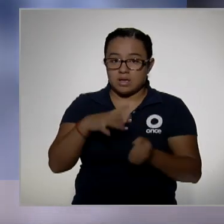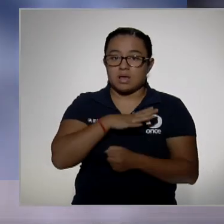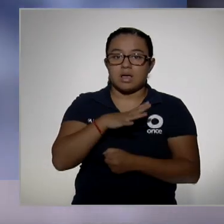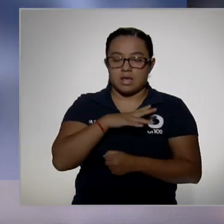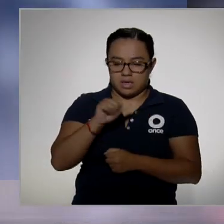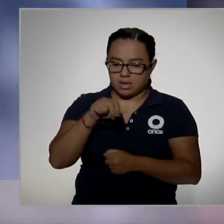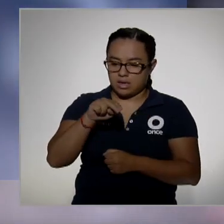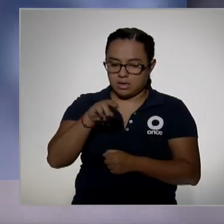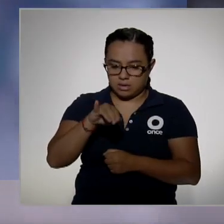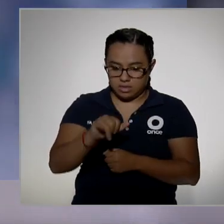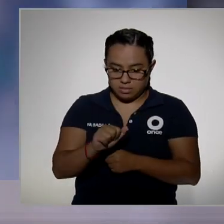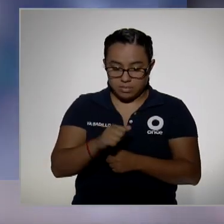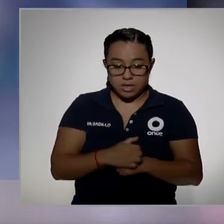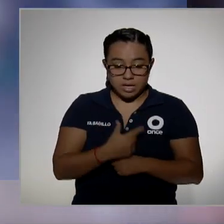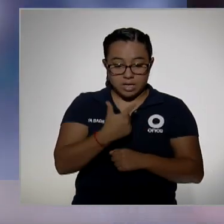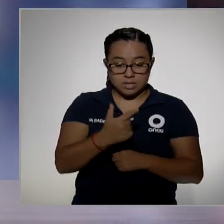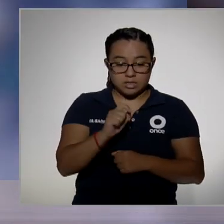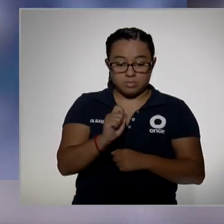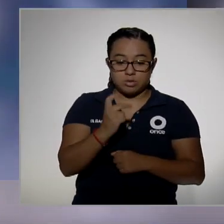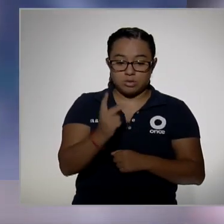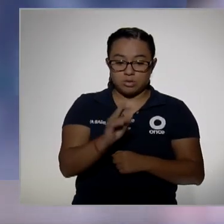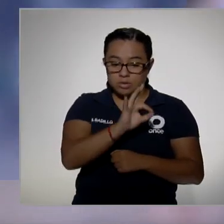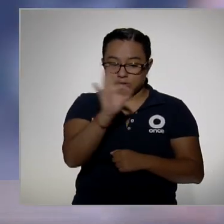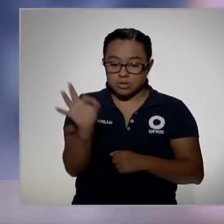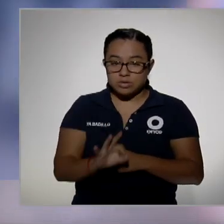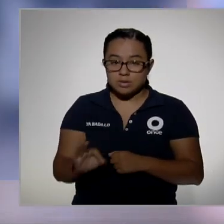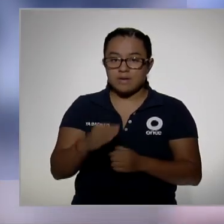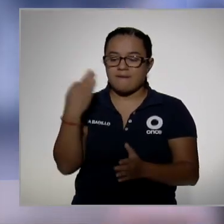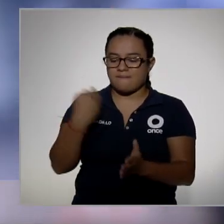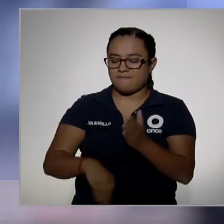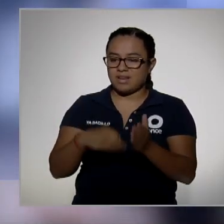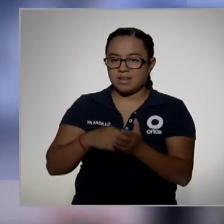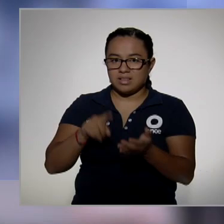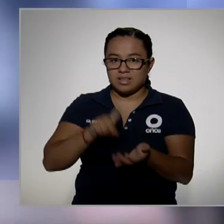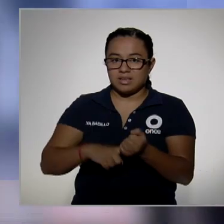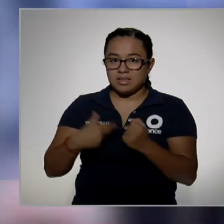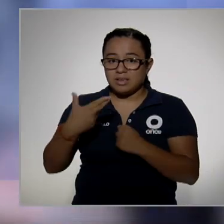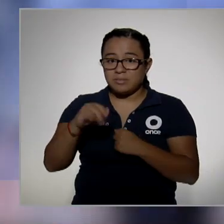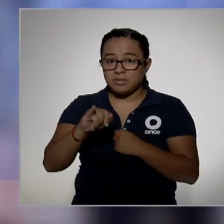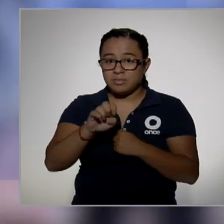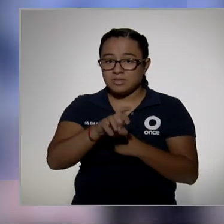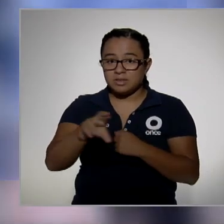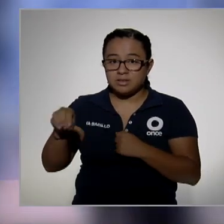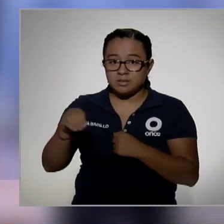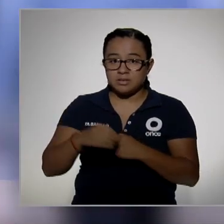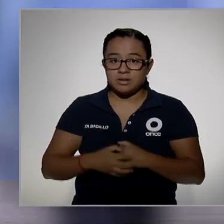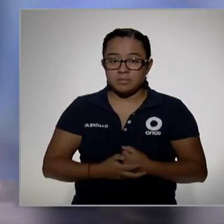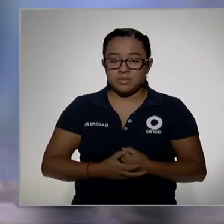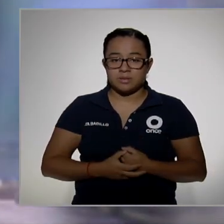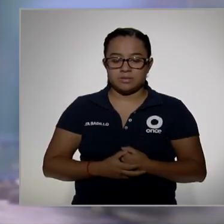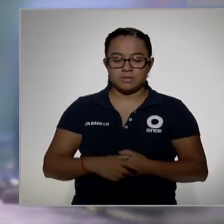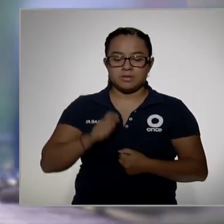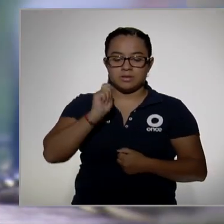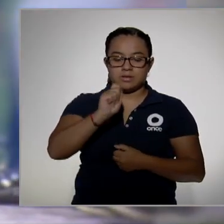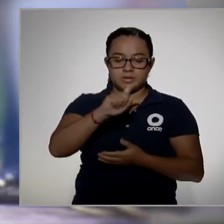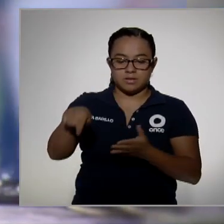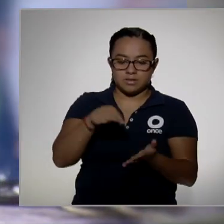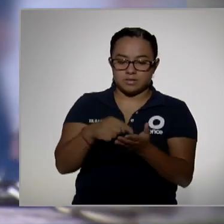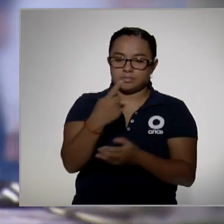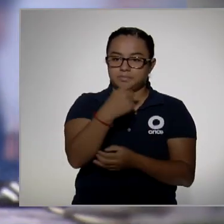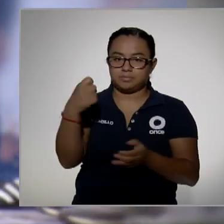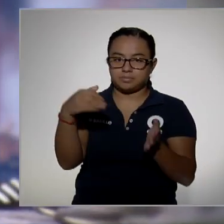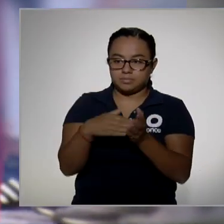y 7.2 por ciento deficiencia de hierro en localidades de 100.000 habitantes